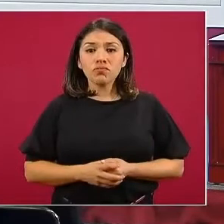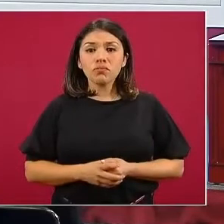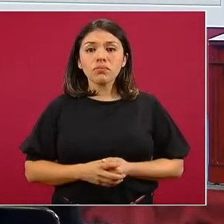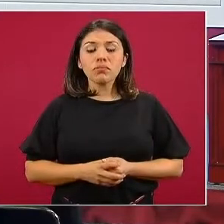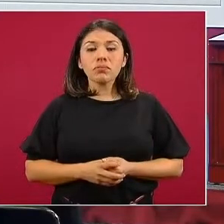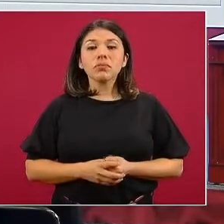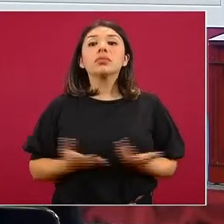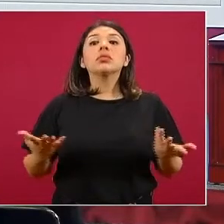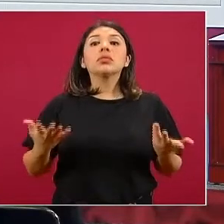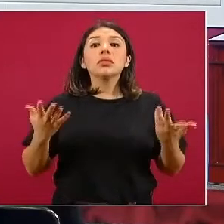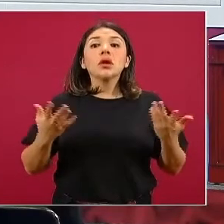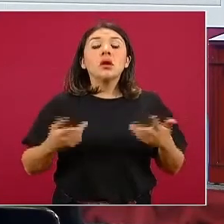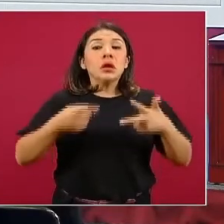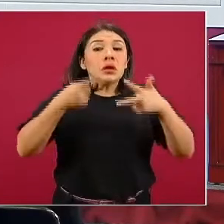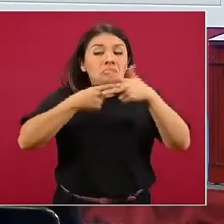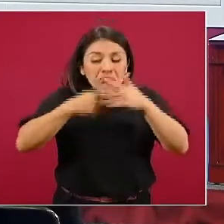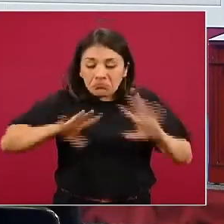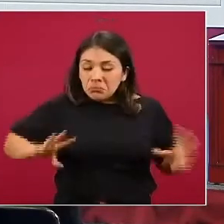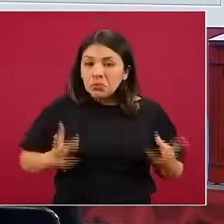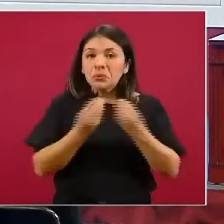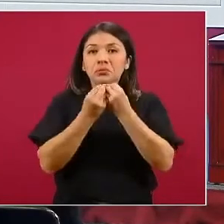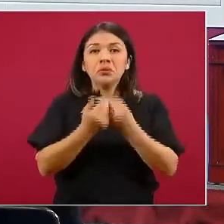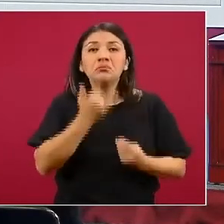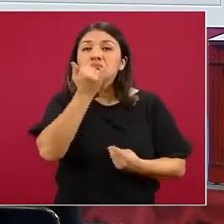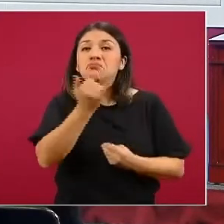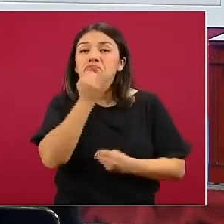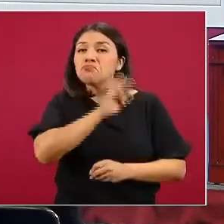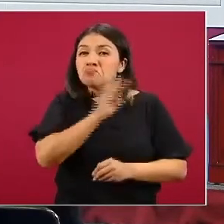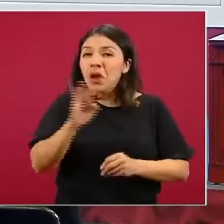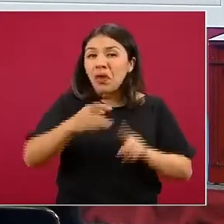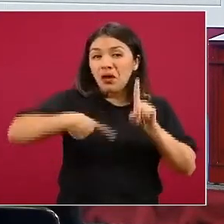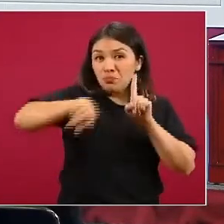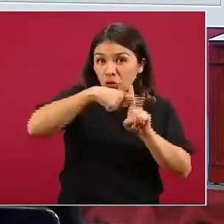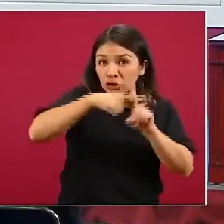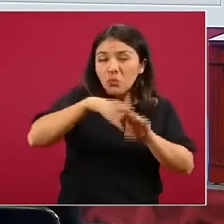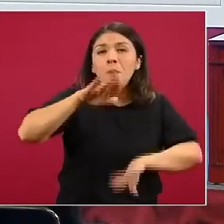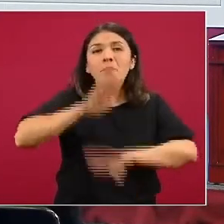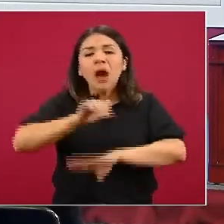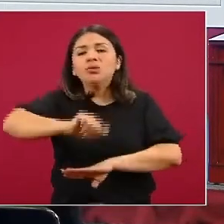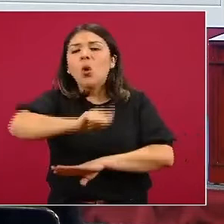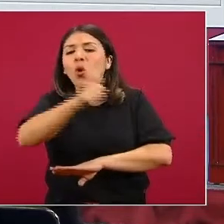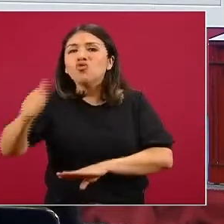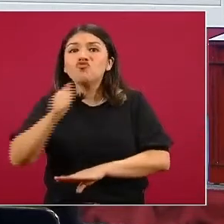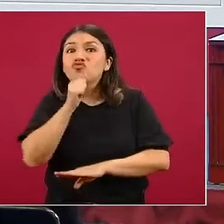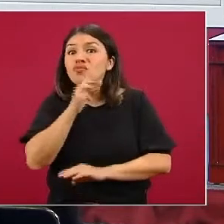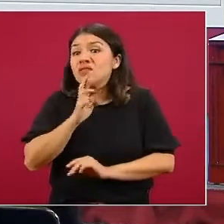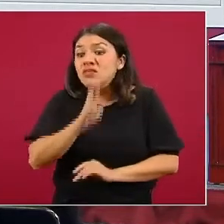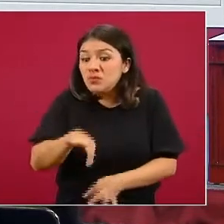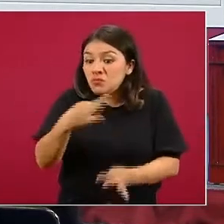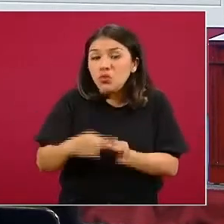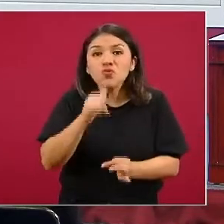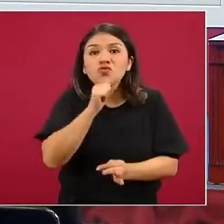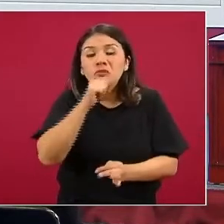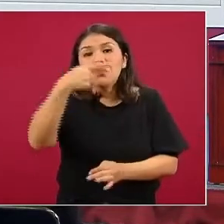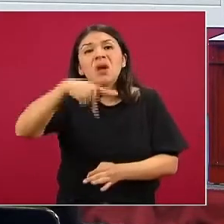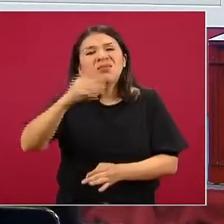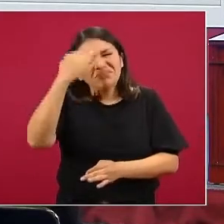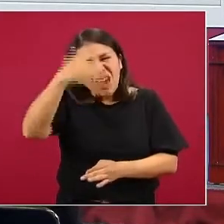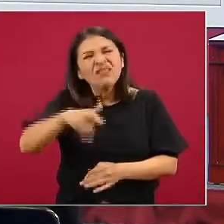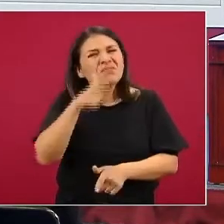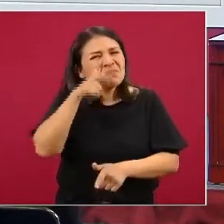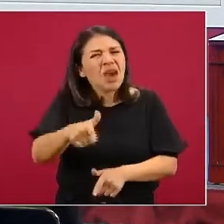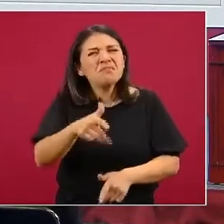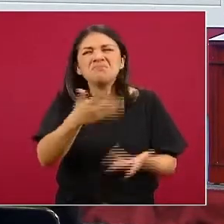En la curva de casos estimados, son los casos que han sido confirmados, más aquellos que aún no han sido confirmados, pero que sabemos